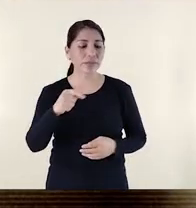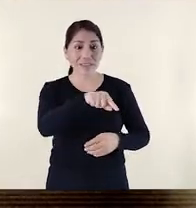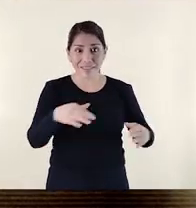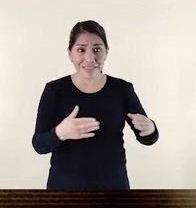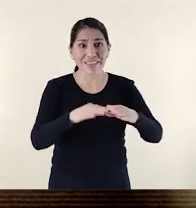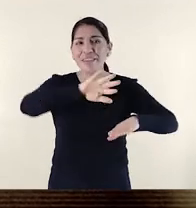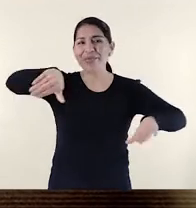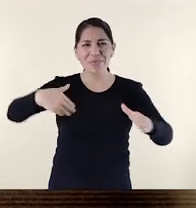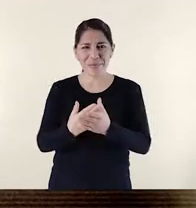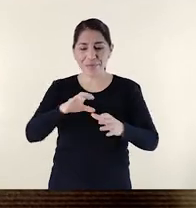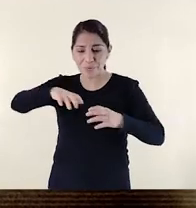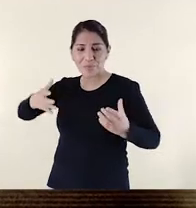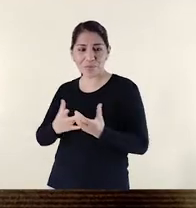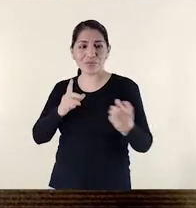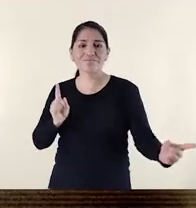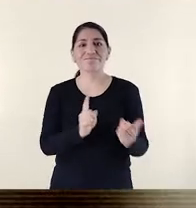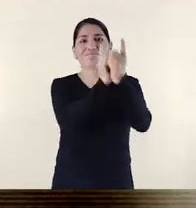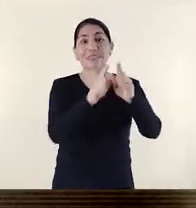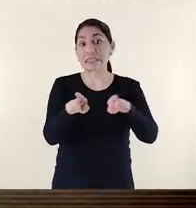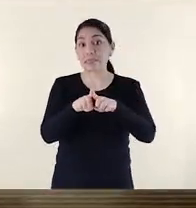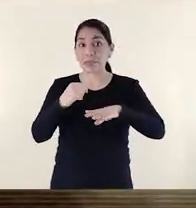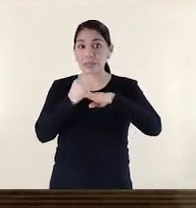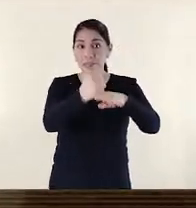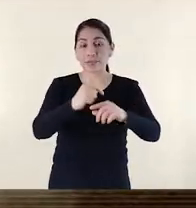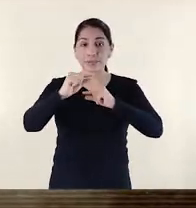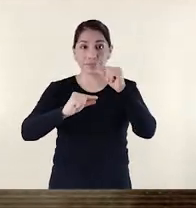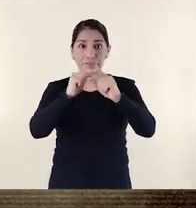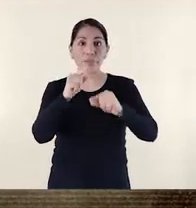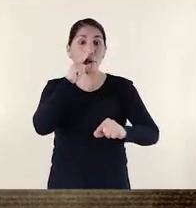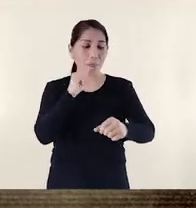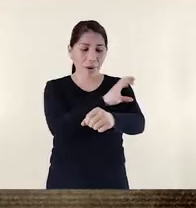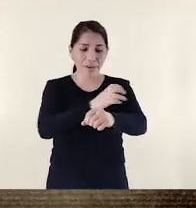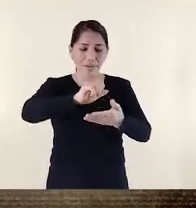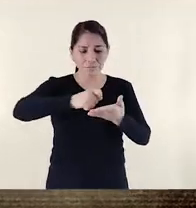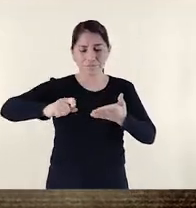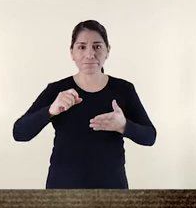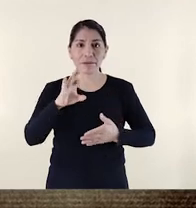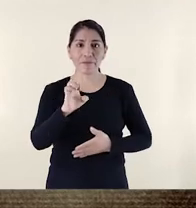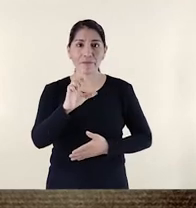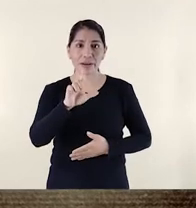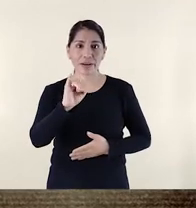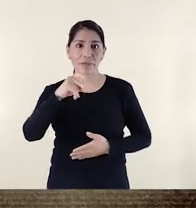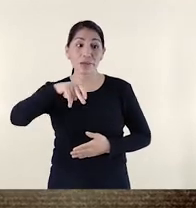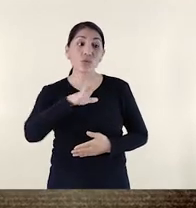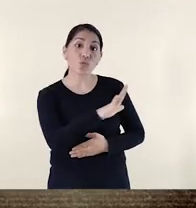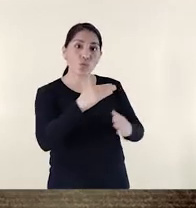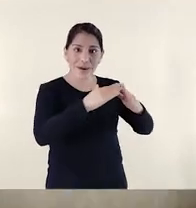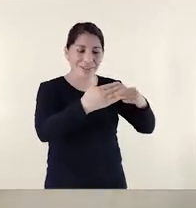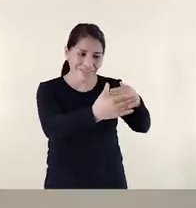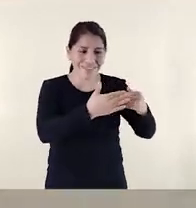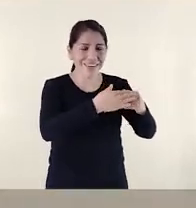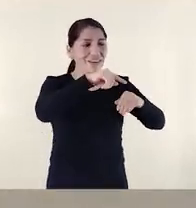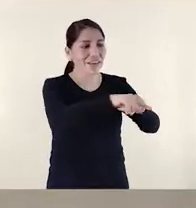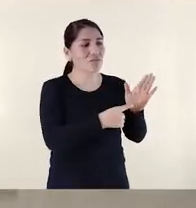el mundo son un punto de encuentro y hasta de hito geográfico. El compositor criollo Felipe Pinglo vivía pocos metros de aquí